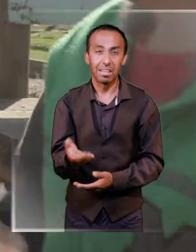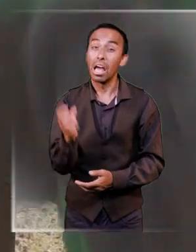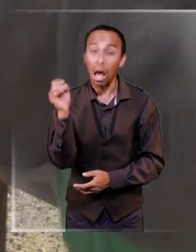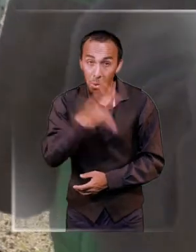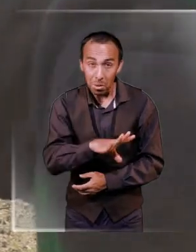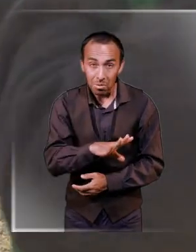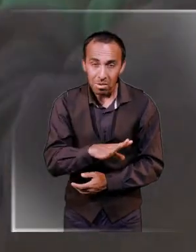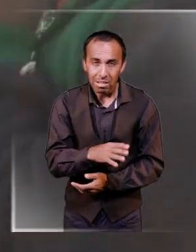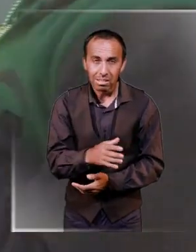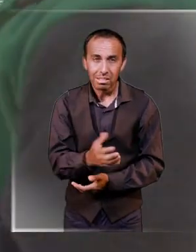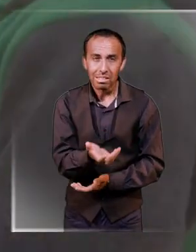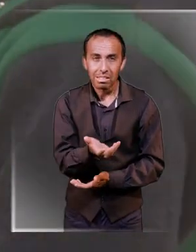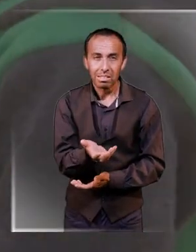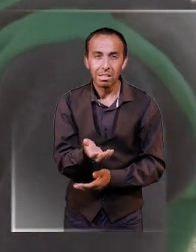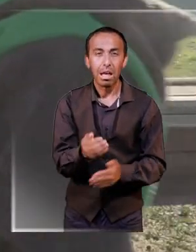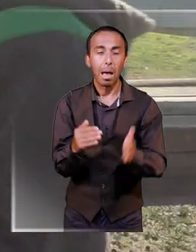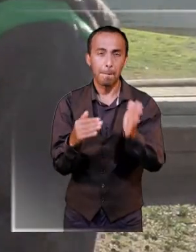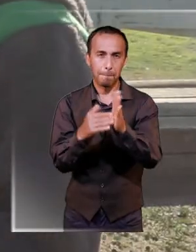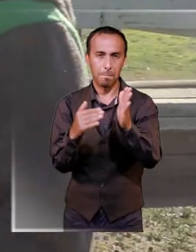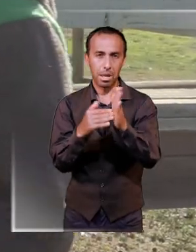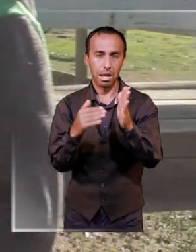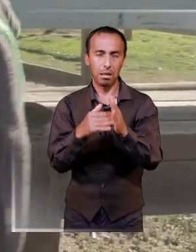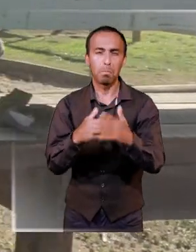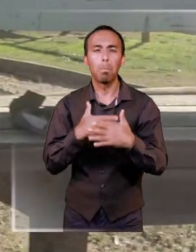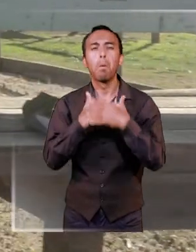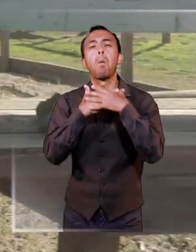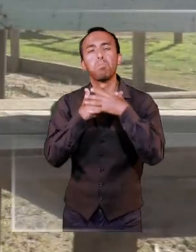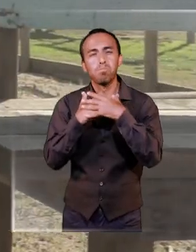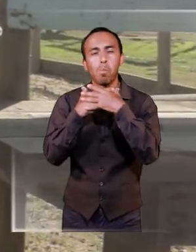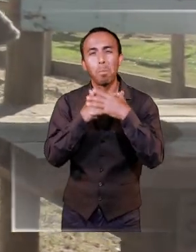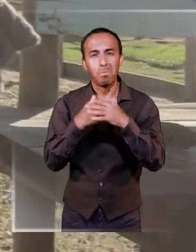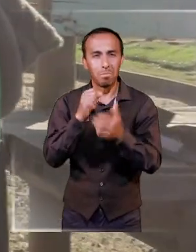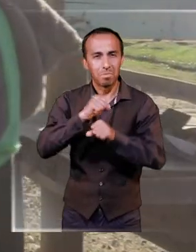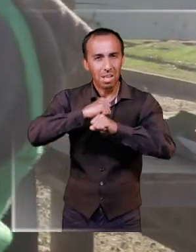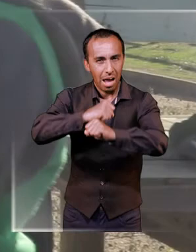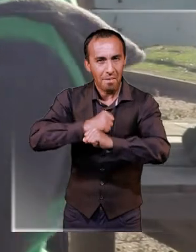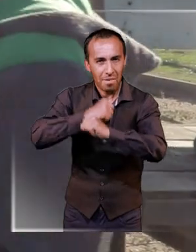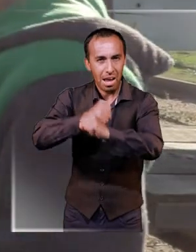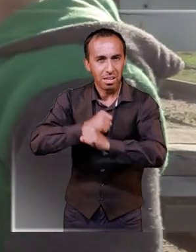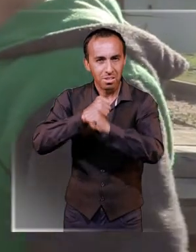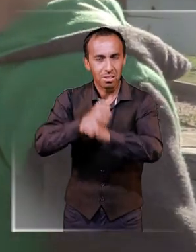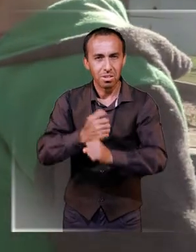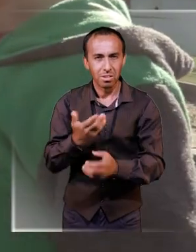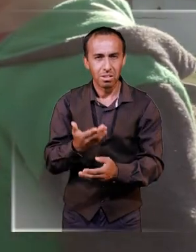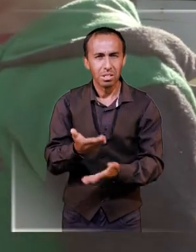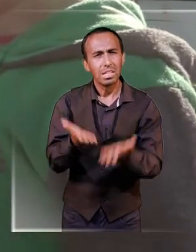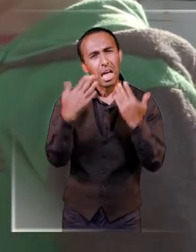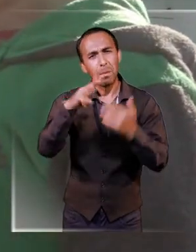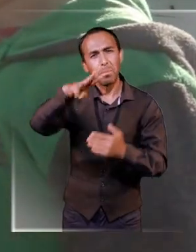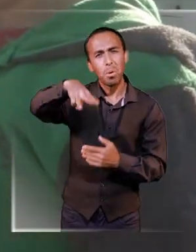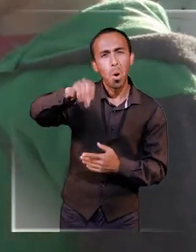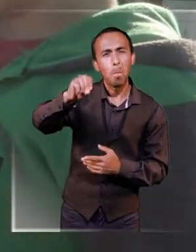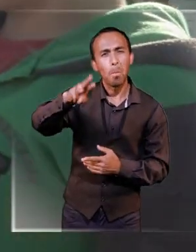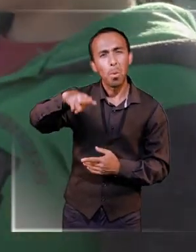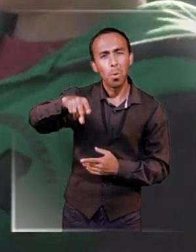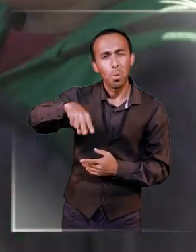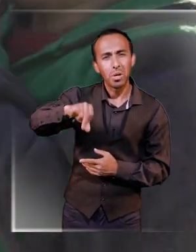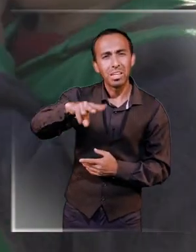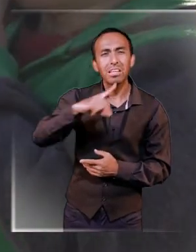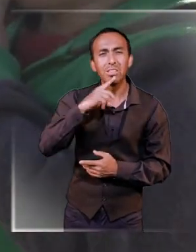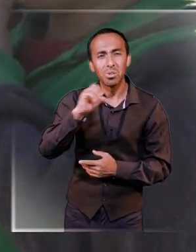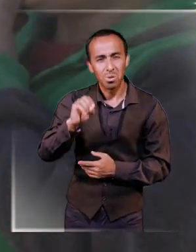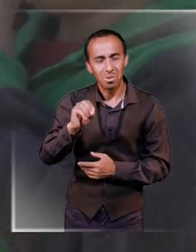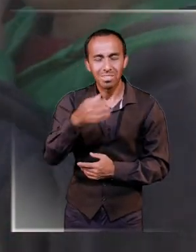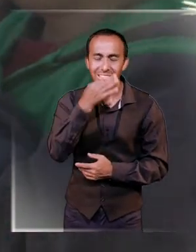¿Una más? El último, vamos. Esperemos que coma, que está un poquito atrás, vamos. Ya, pues, monito, dile. Ya,